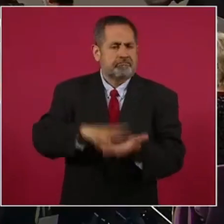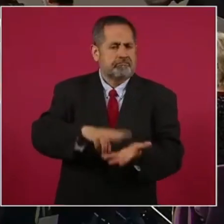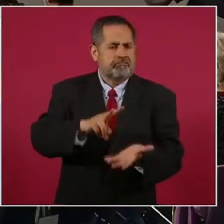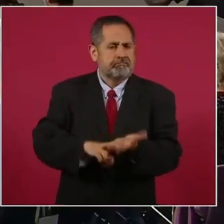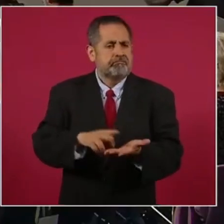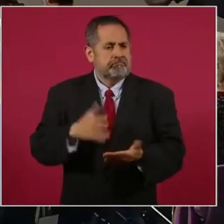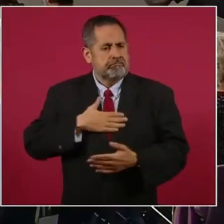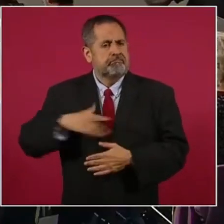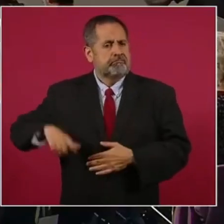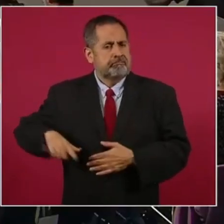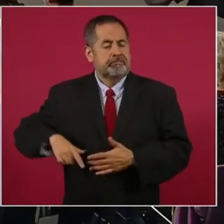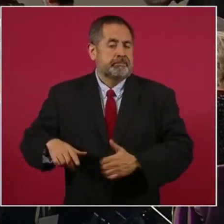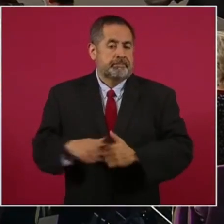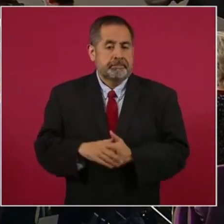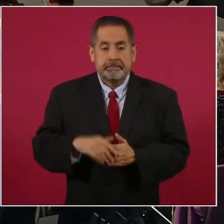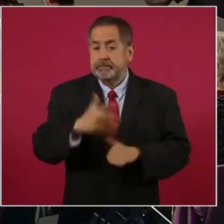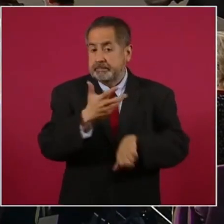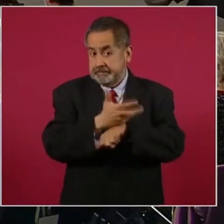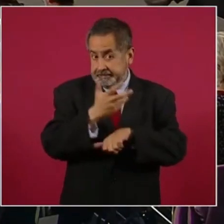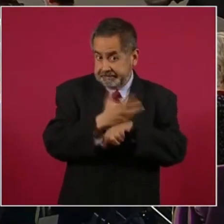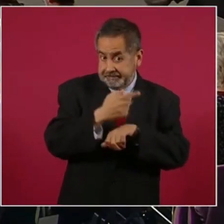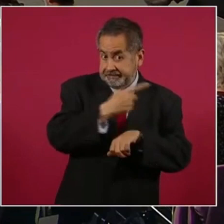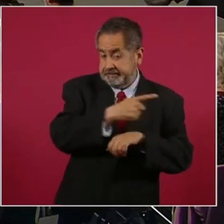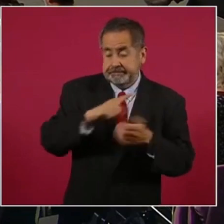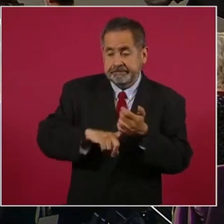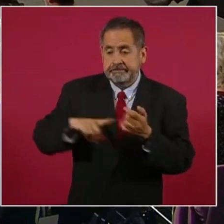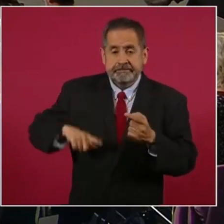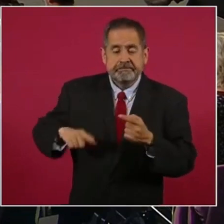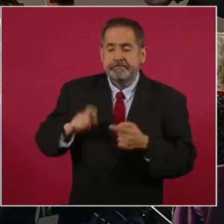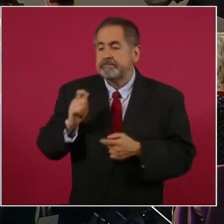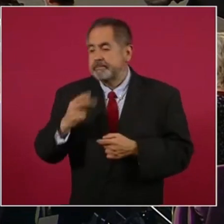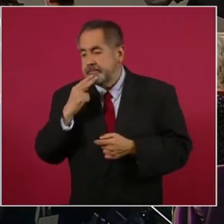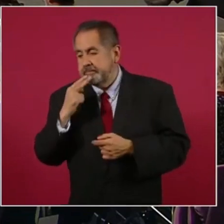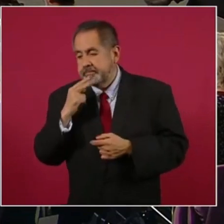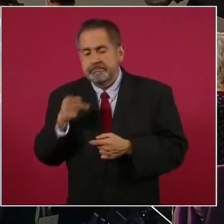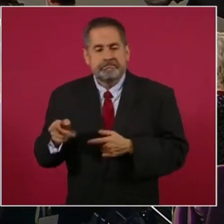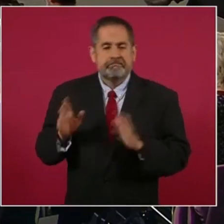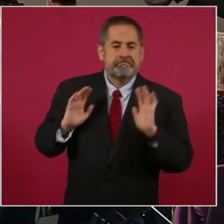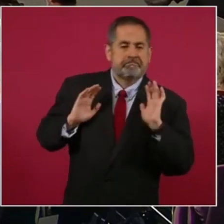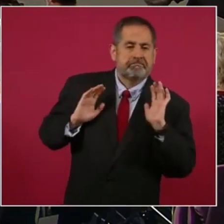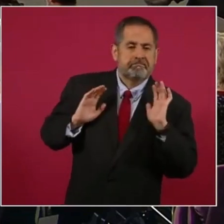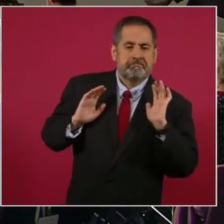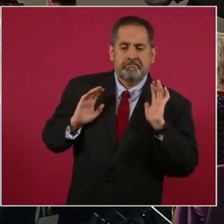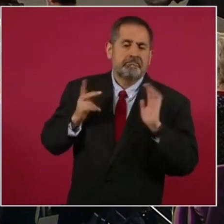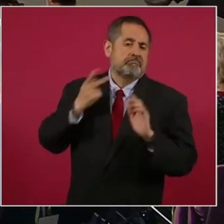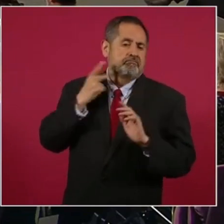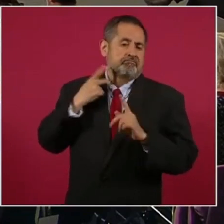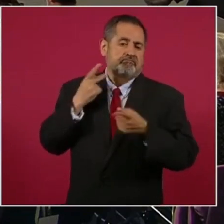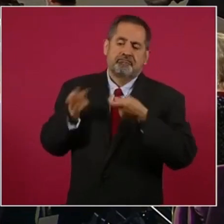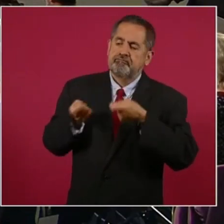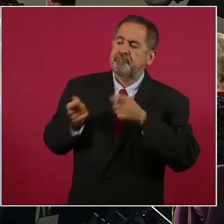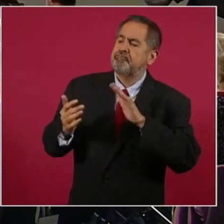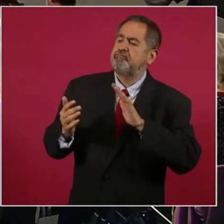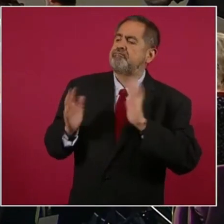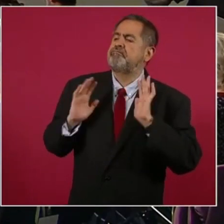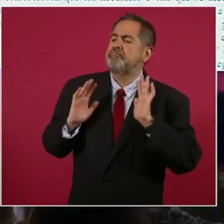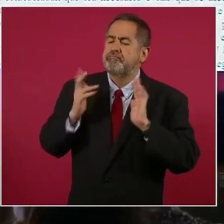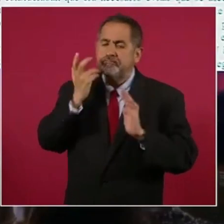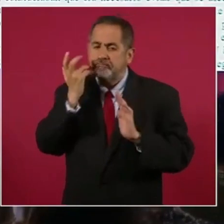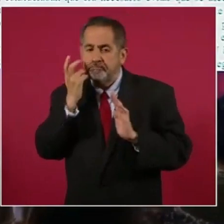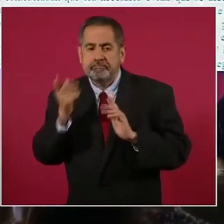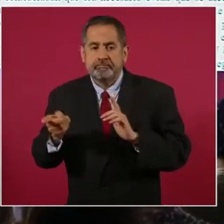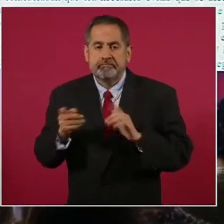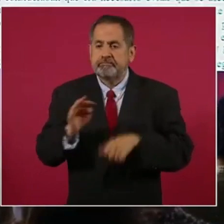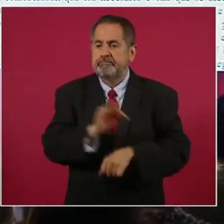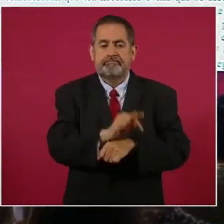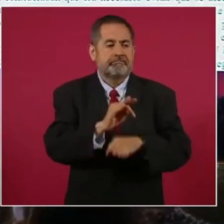A su vez, el gobierno de Estados Unidos utilizó esta necesidad como un arma política en beneficio de las